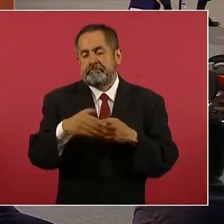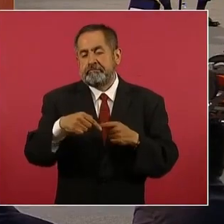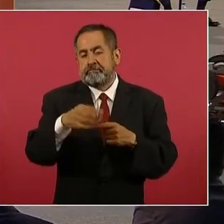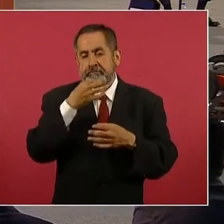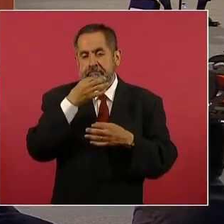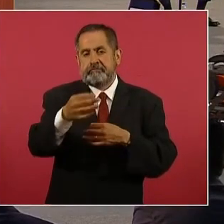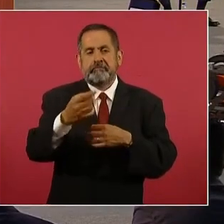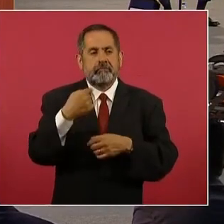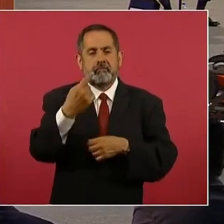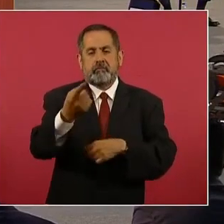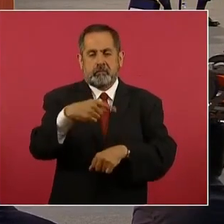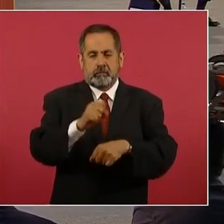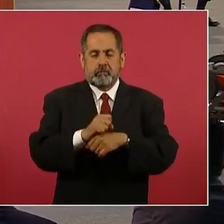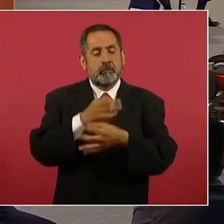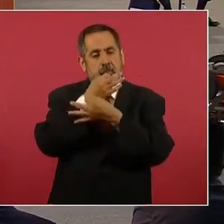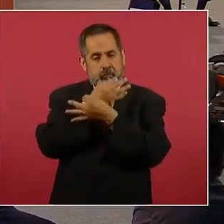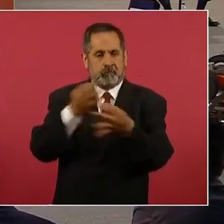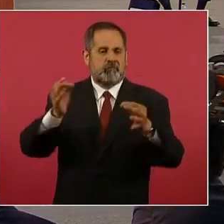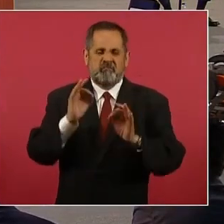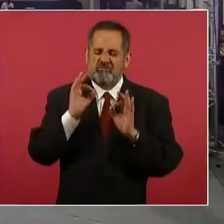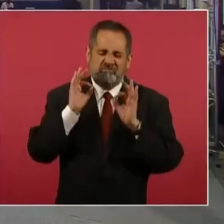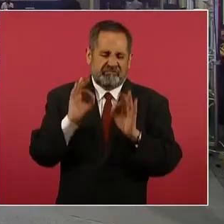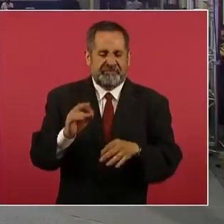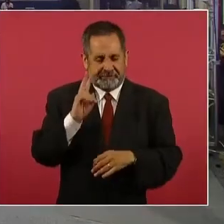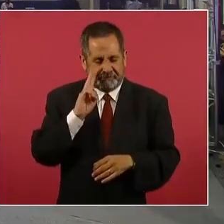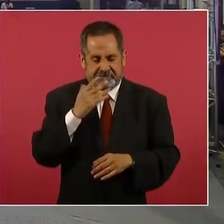en la semana próxima.